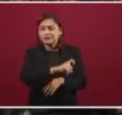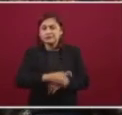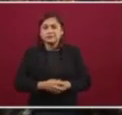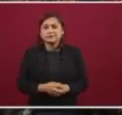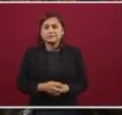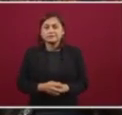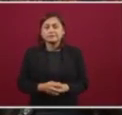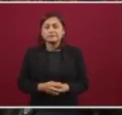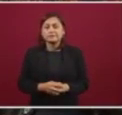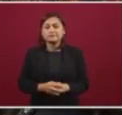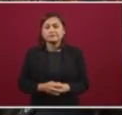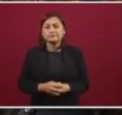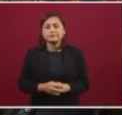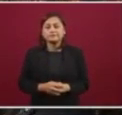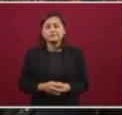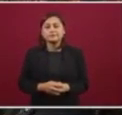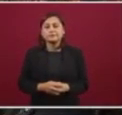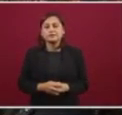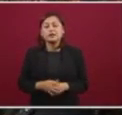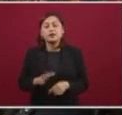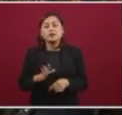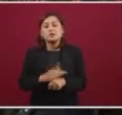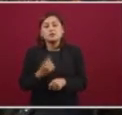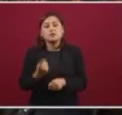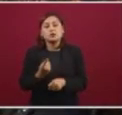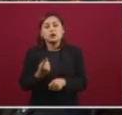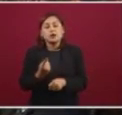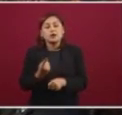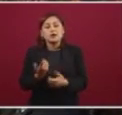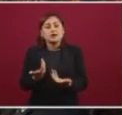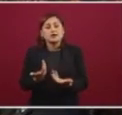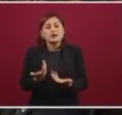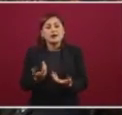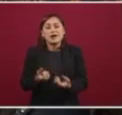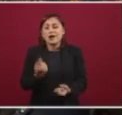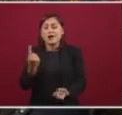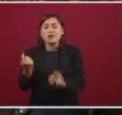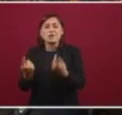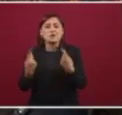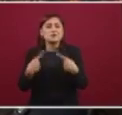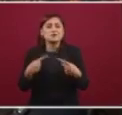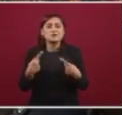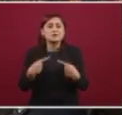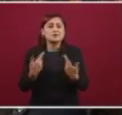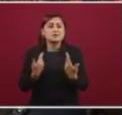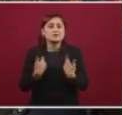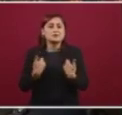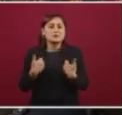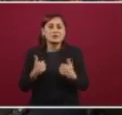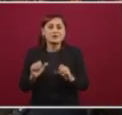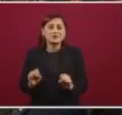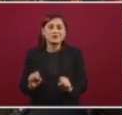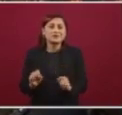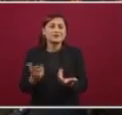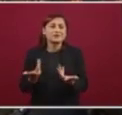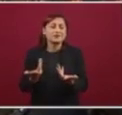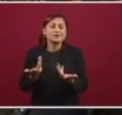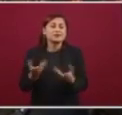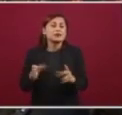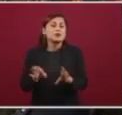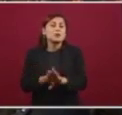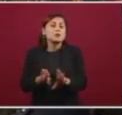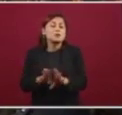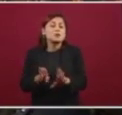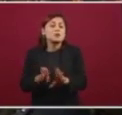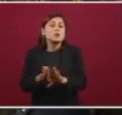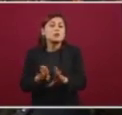que se entienda cómo debemos de proceder en